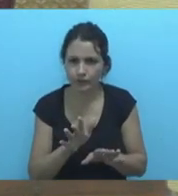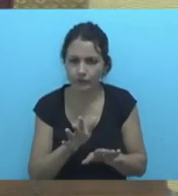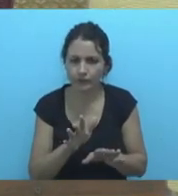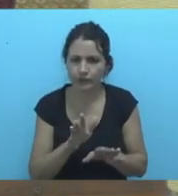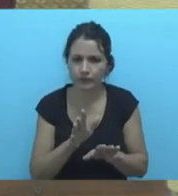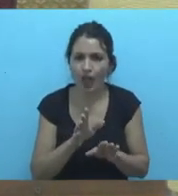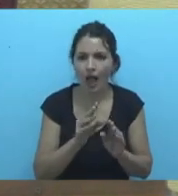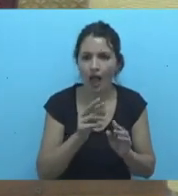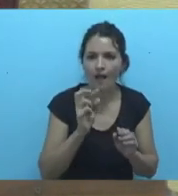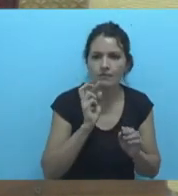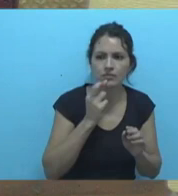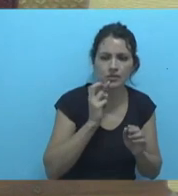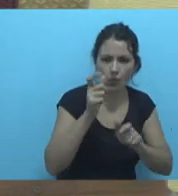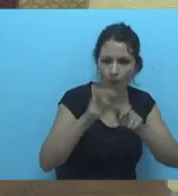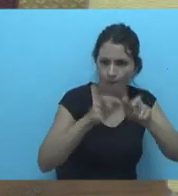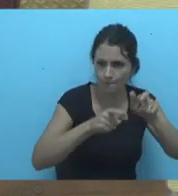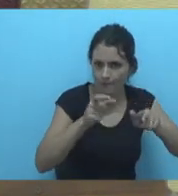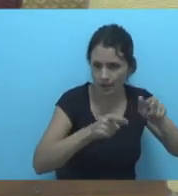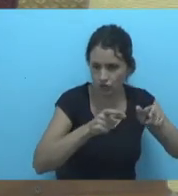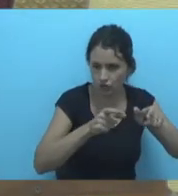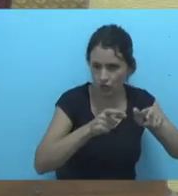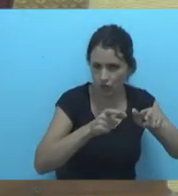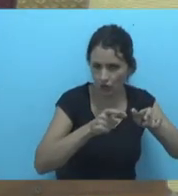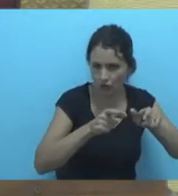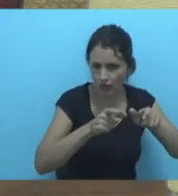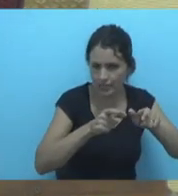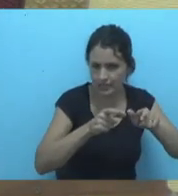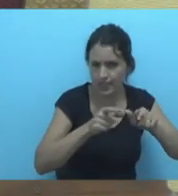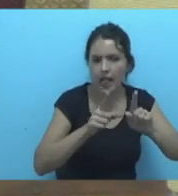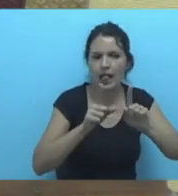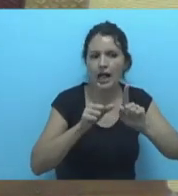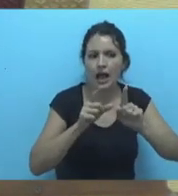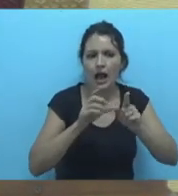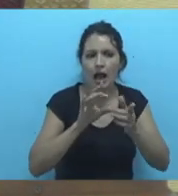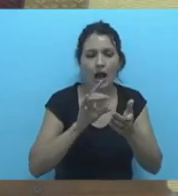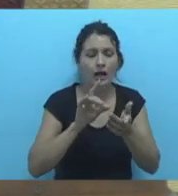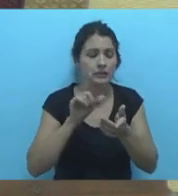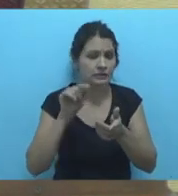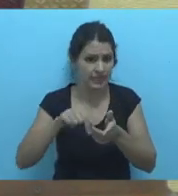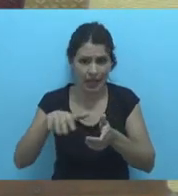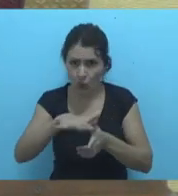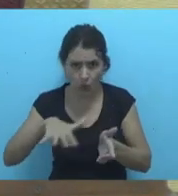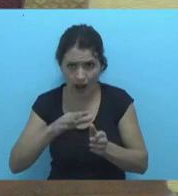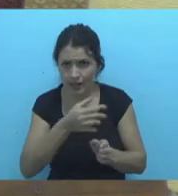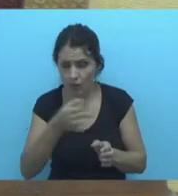19 personas despedidas por la firma Onda Guerrero, también de la ciudad histórica de San